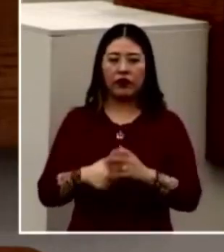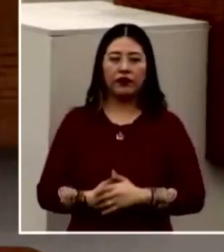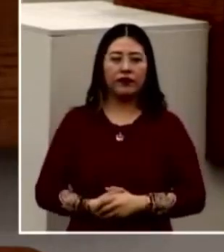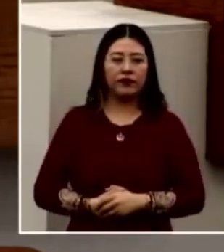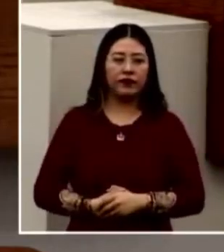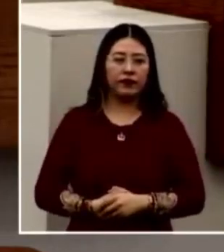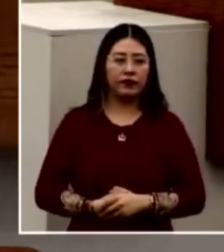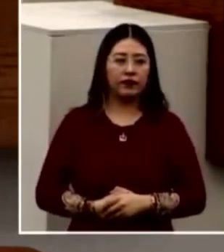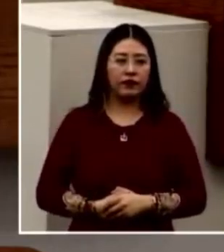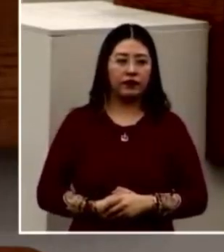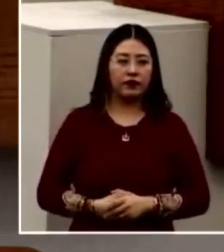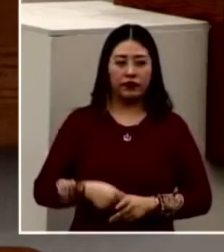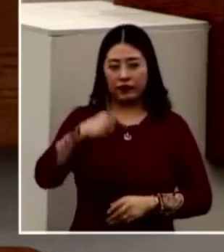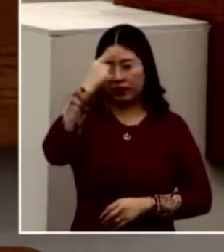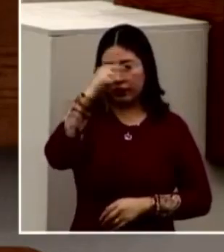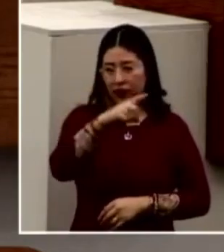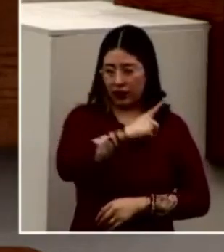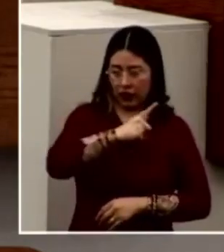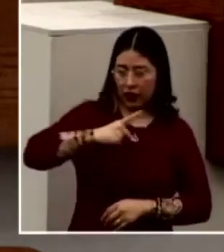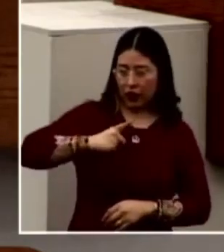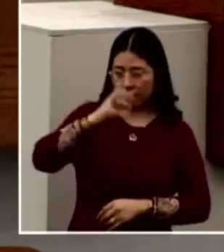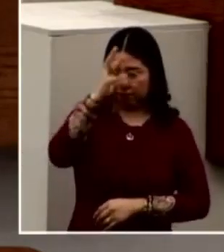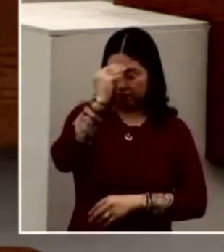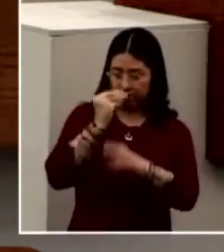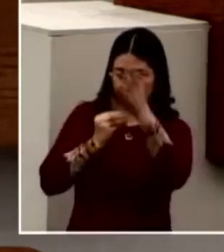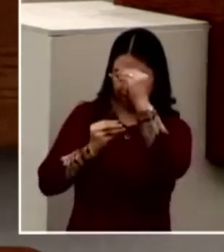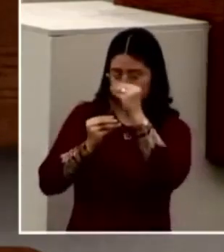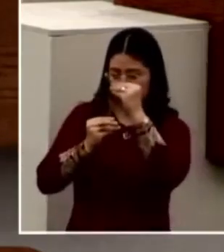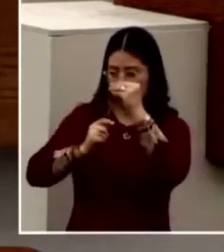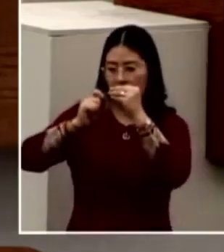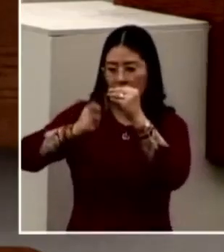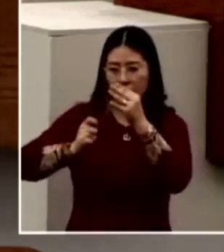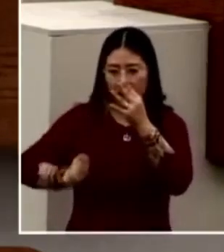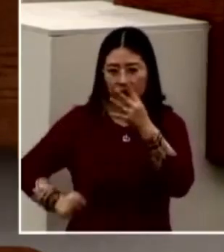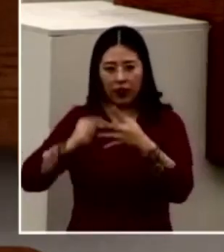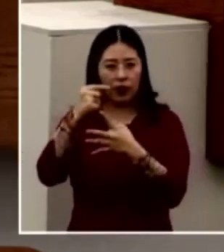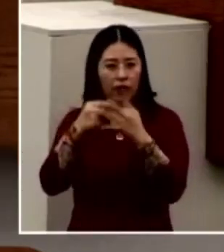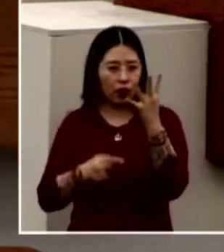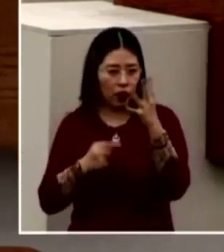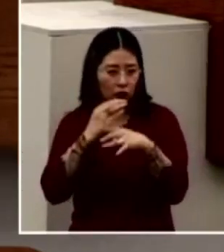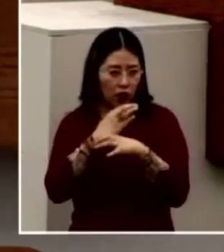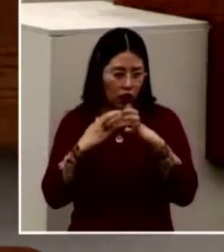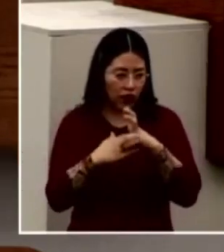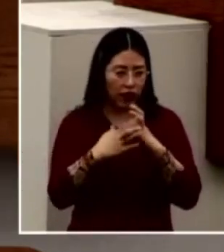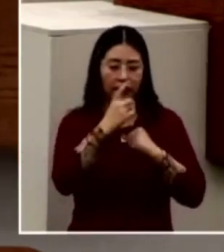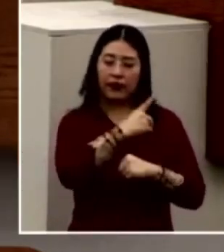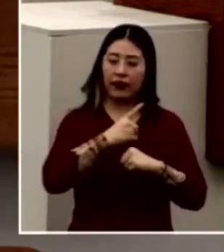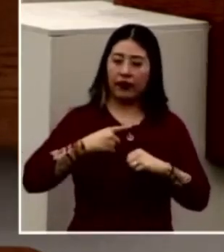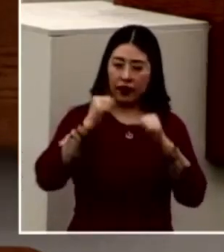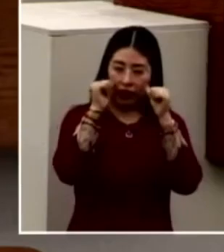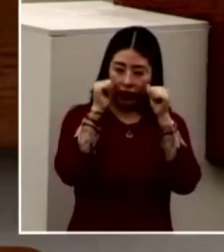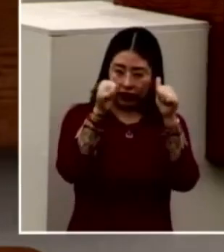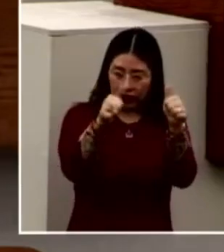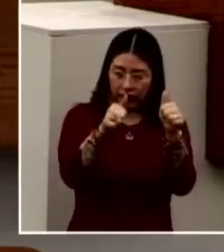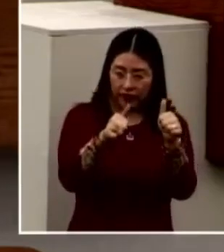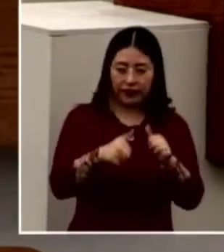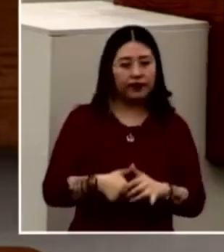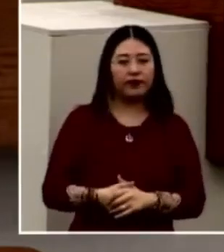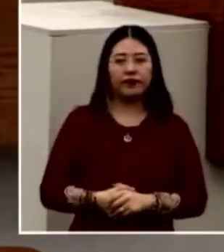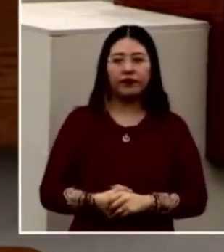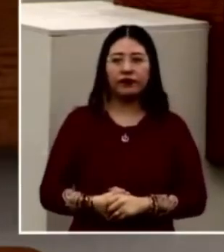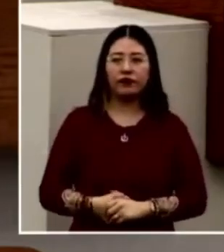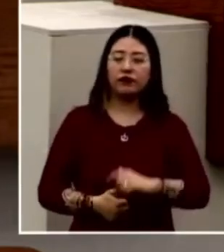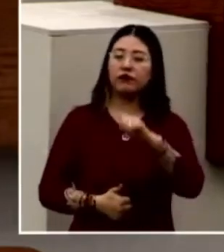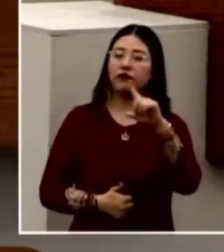de que había que atender las causas antes que atender los efectos. Y con